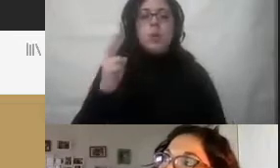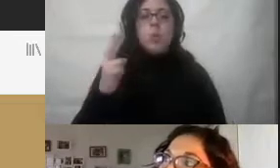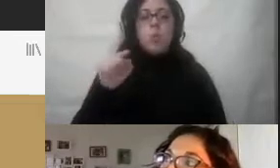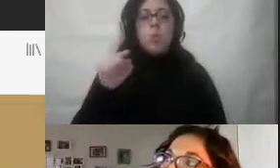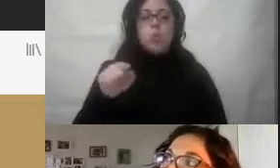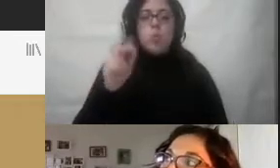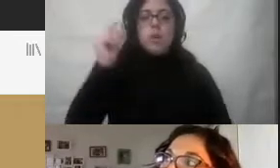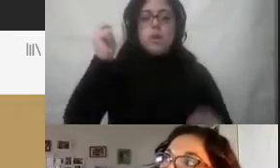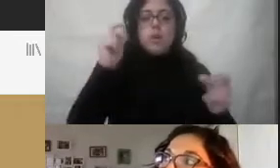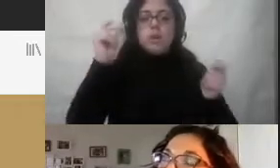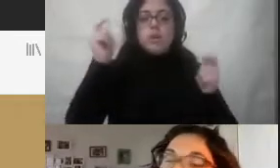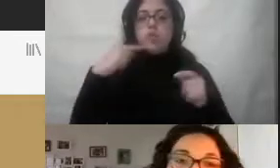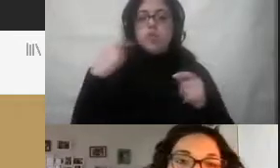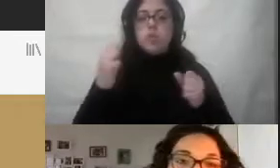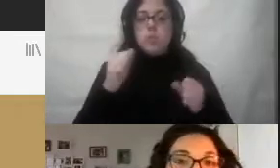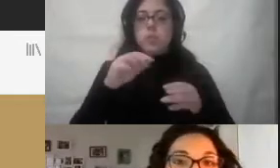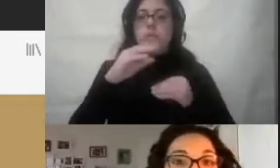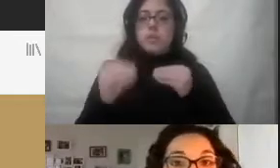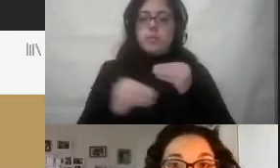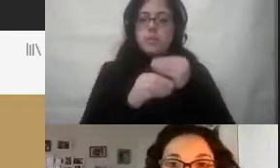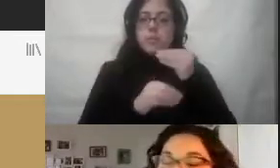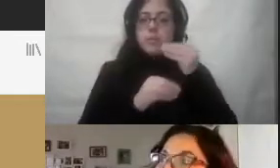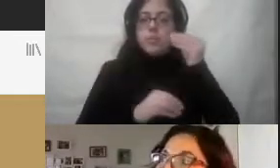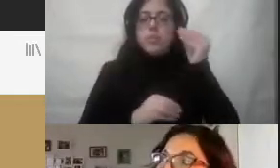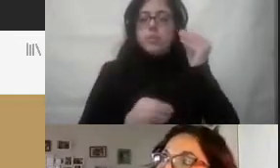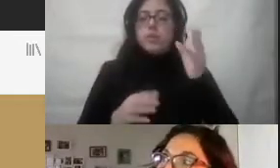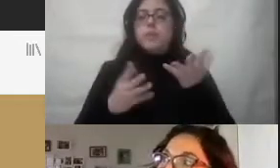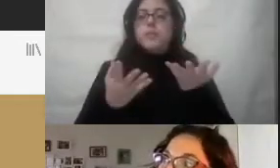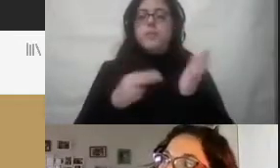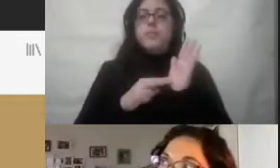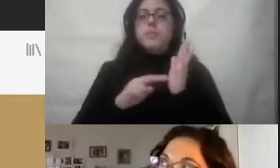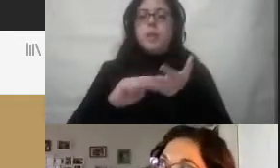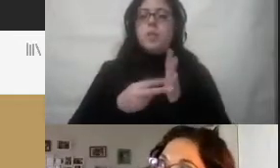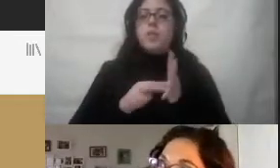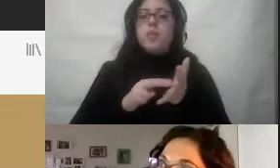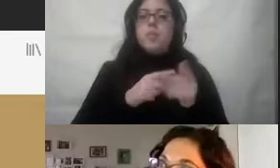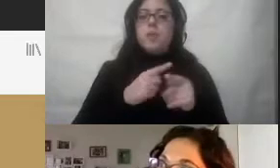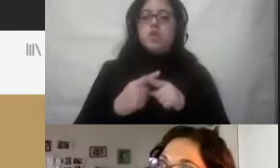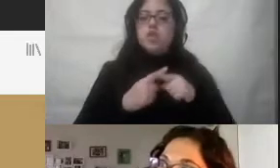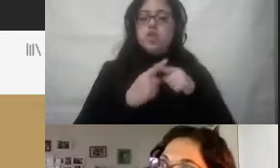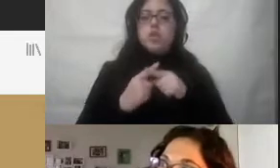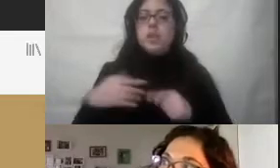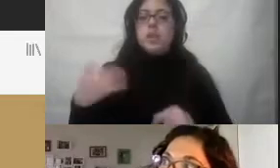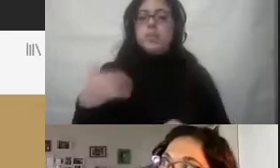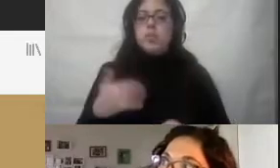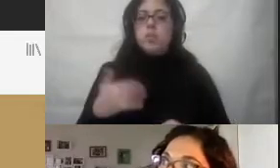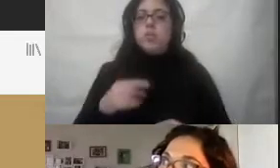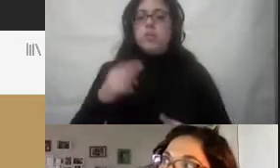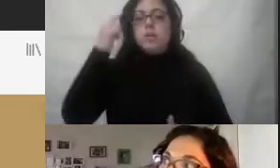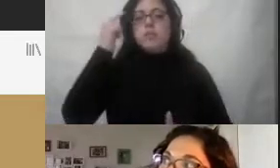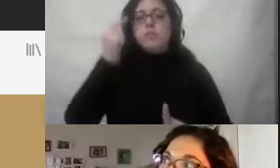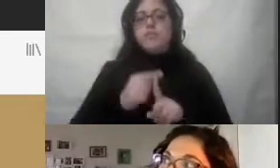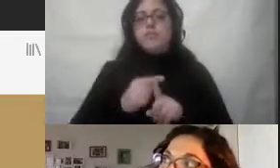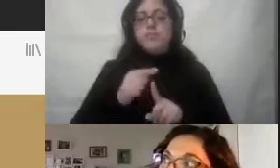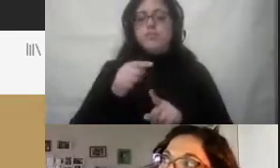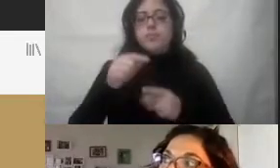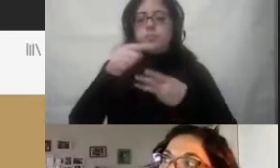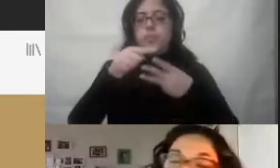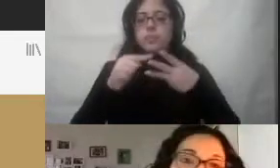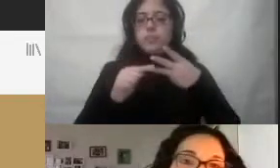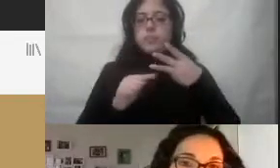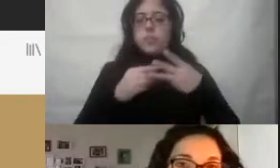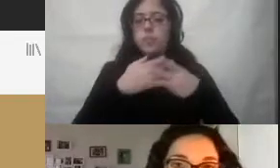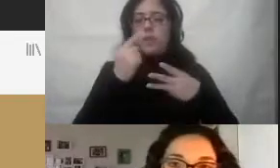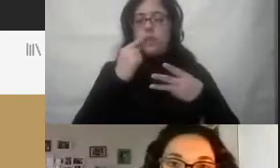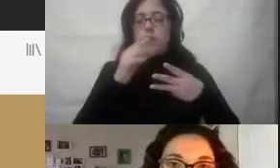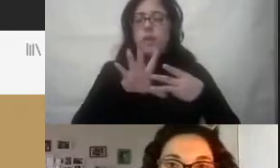idea es que podamos incorporar un problema social relevante. Que miremos los objetivos de aprendizaje que están acá, que son estos tres que están seleccionados.